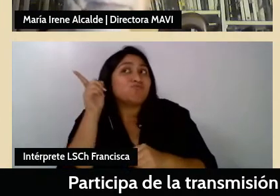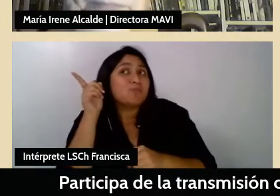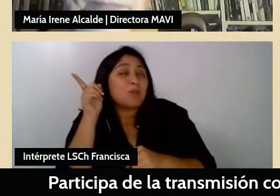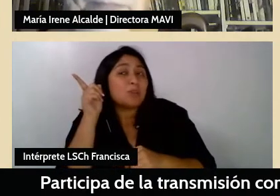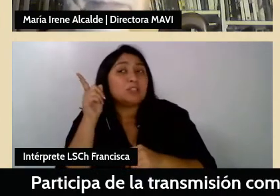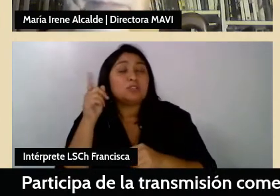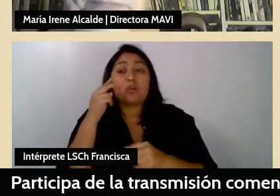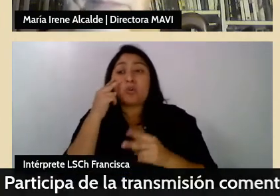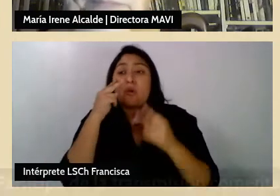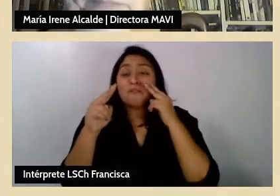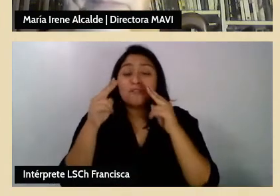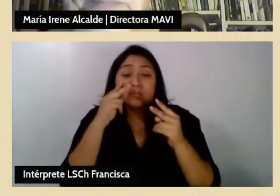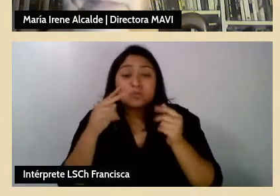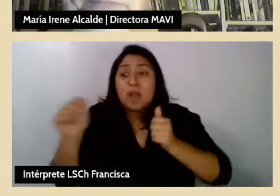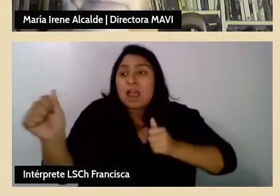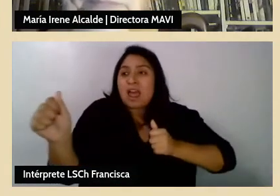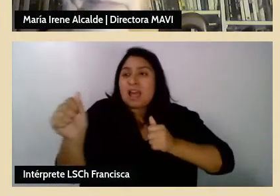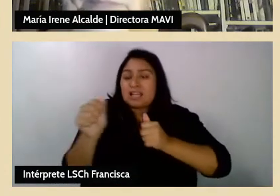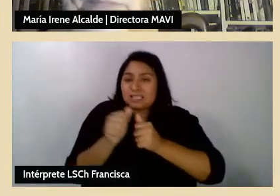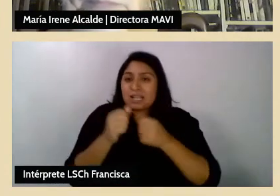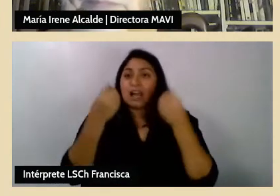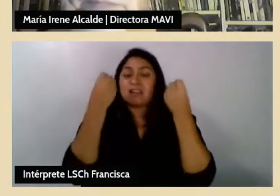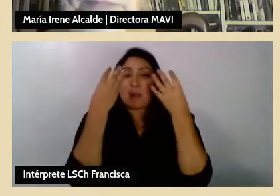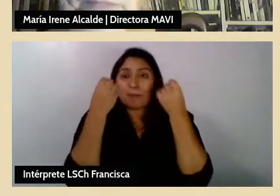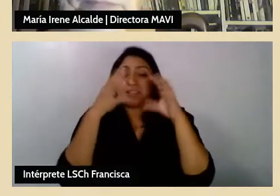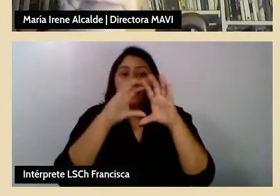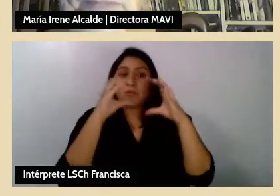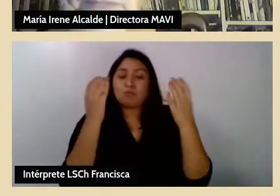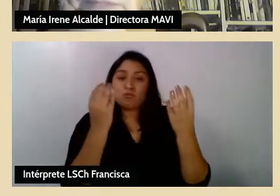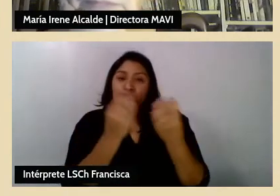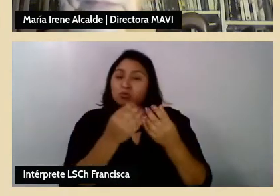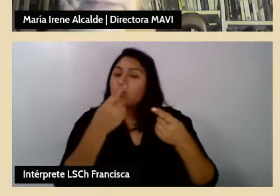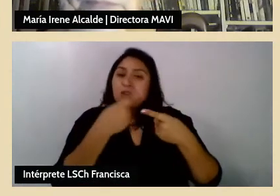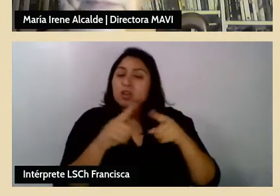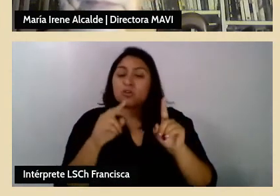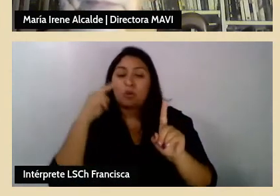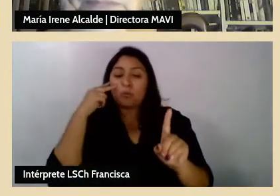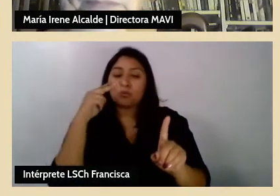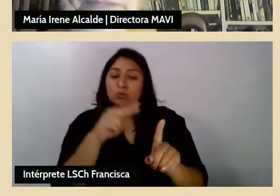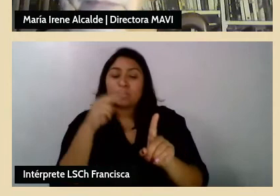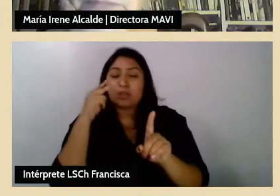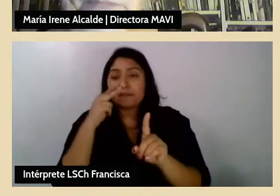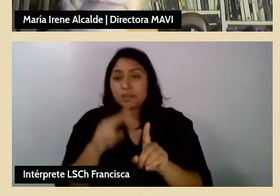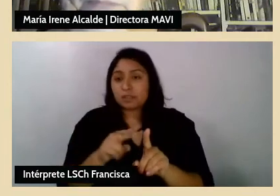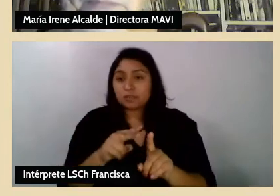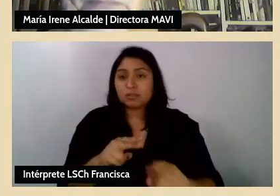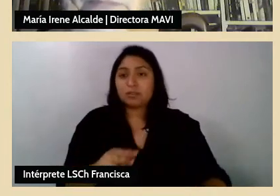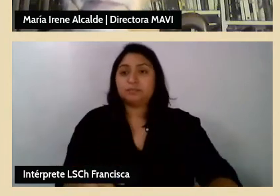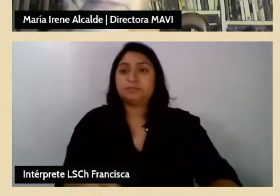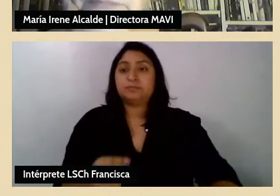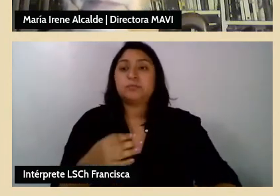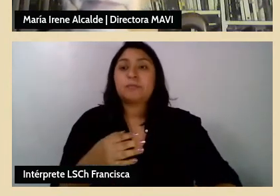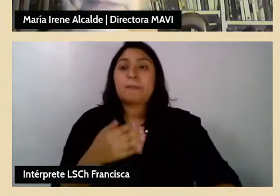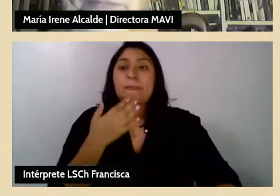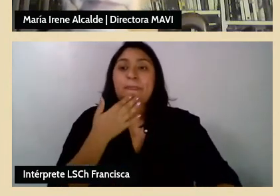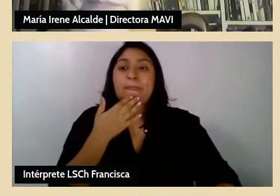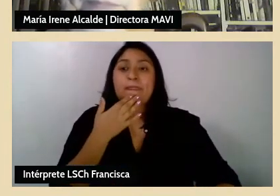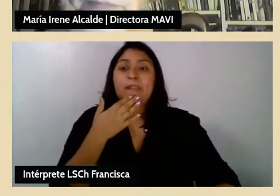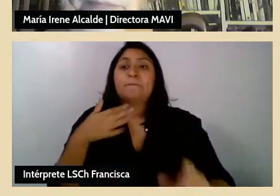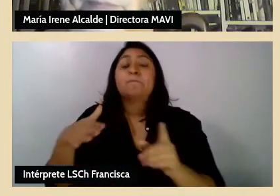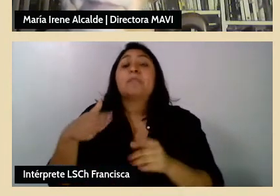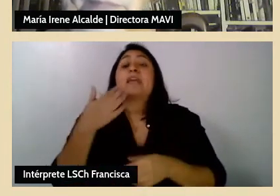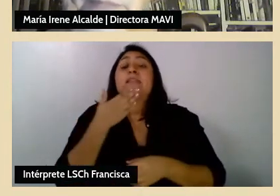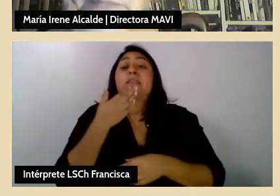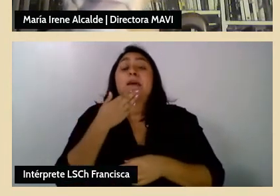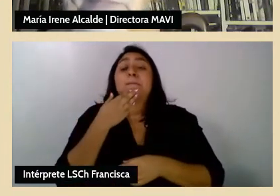de buscar y aprender este mundo desde otros canales perceptivos. Pero también en el caso de una persona sorda,